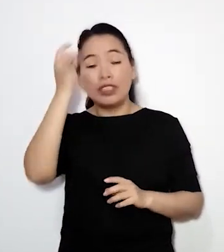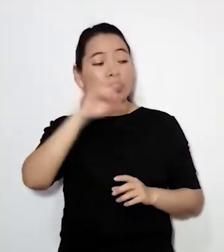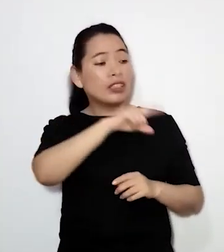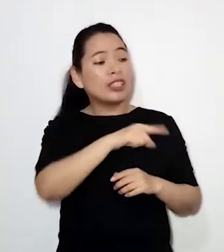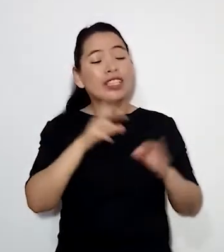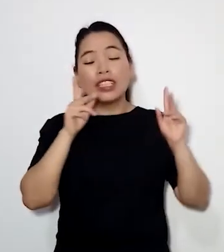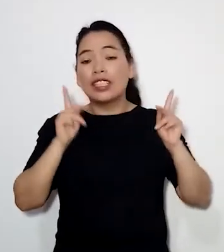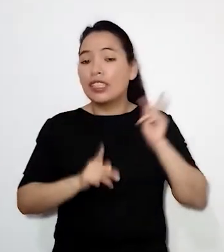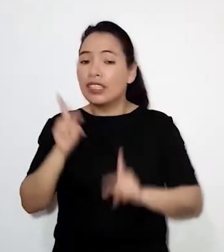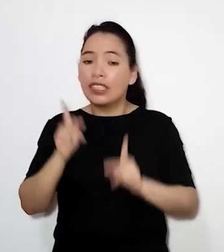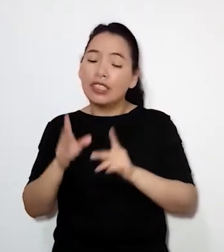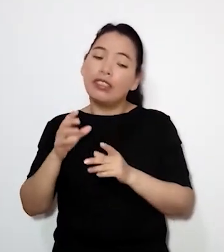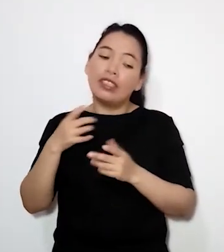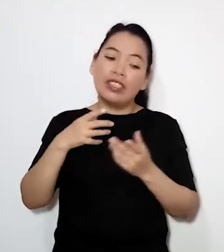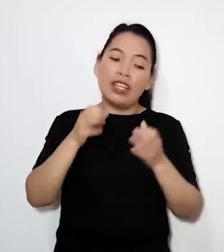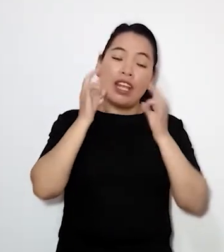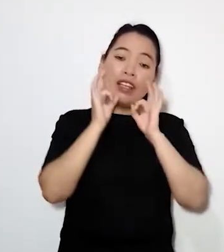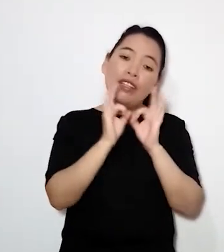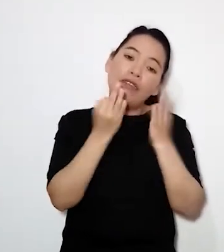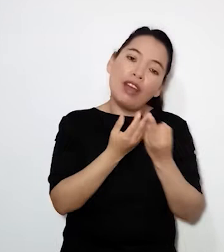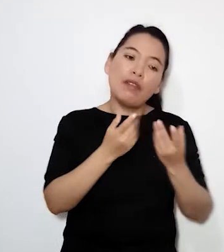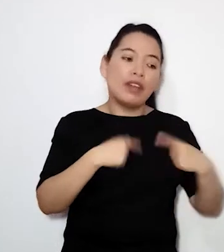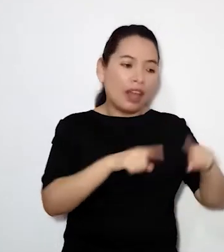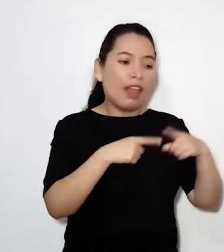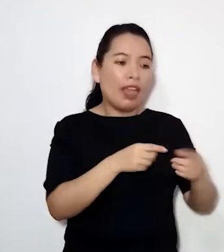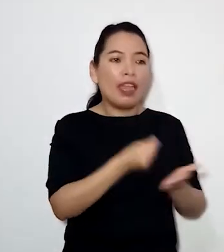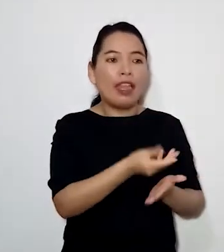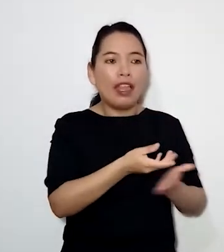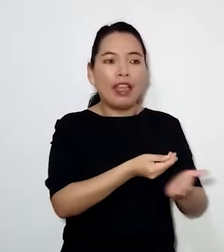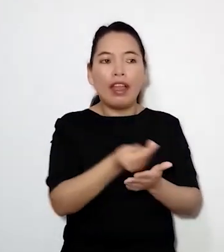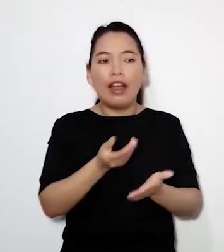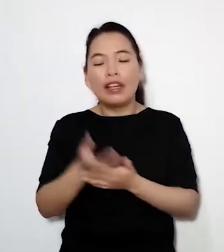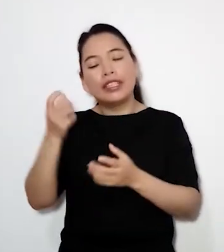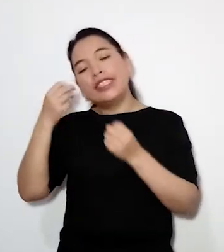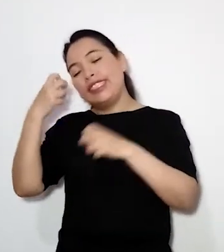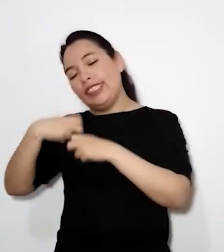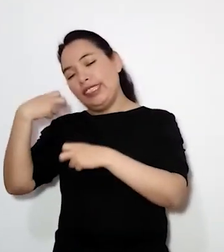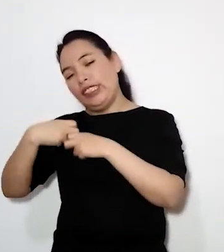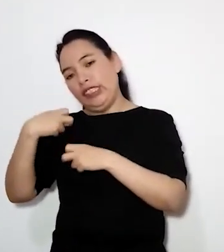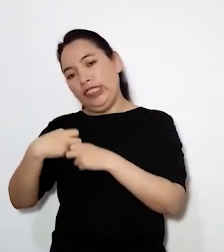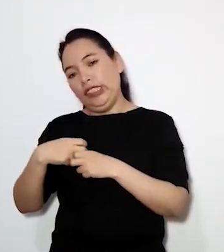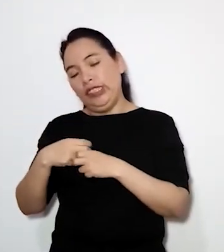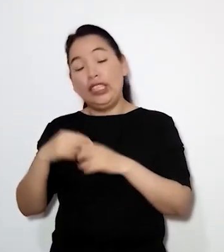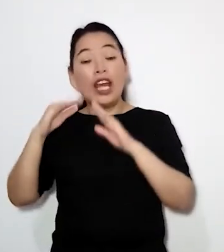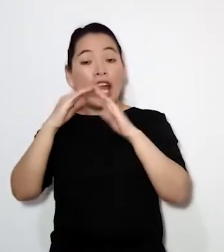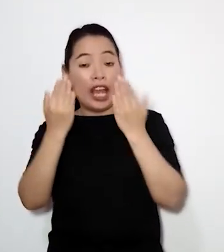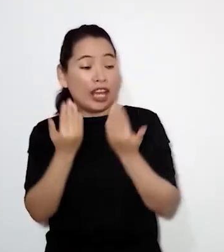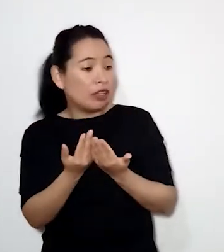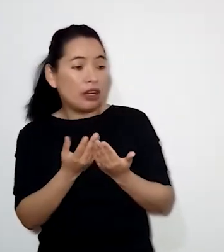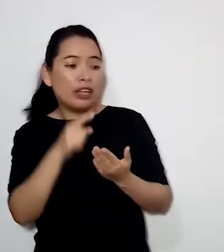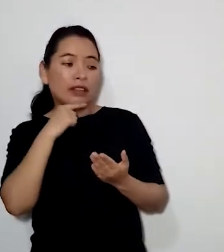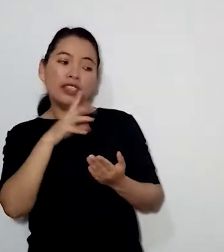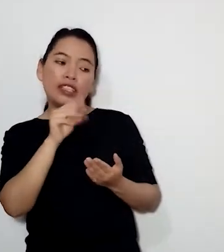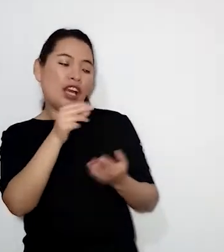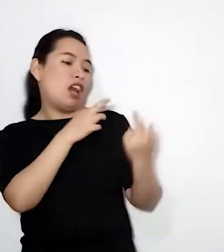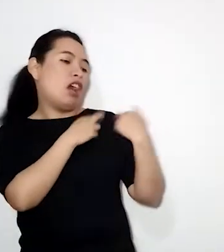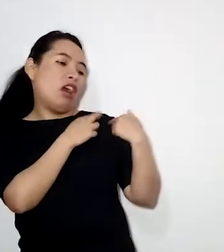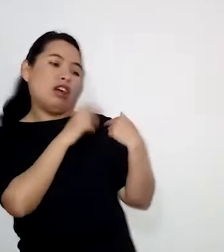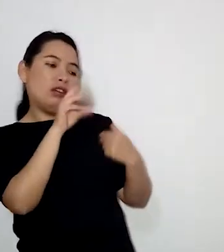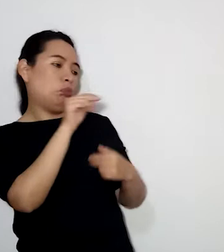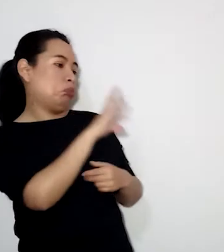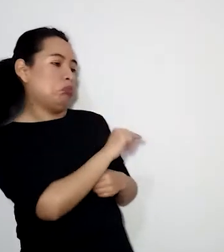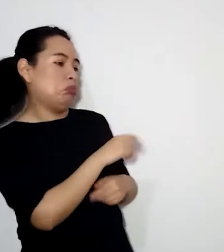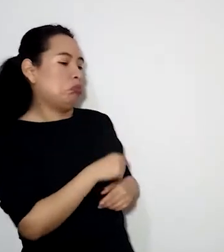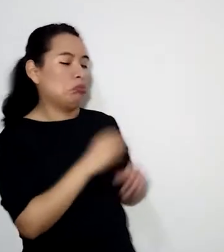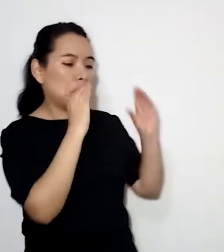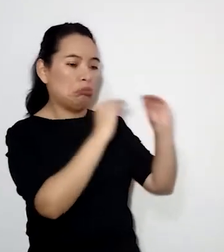hijos vayan a la escuela. No puede ser de esta manera y las escuelas tampoco pueden desligarse de la responsabilidad como si educar a las personas con discapacidad fuera un acto de